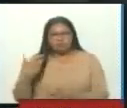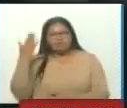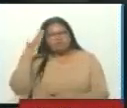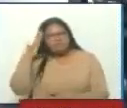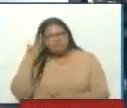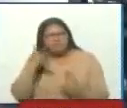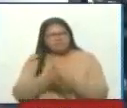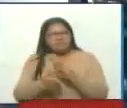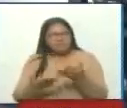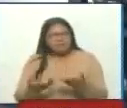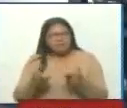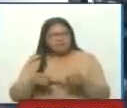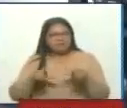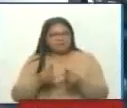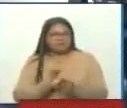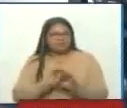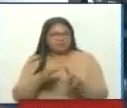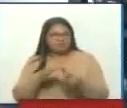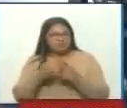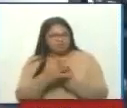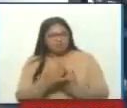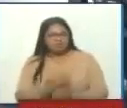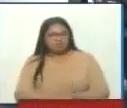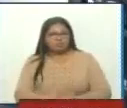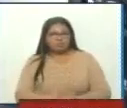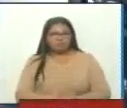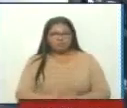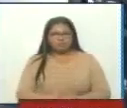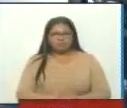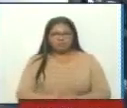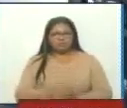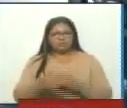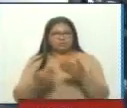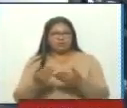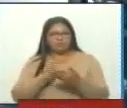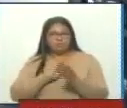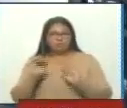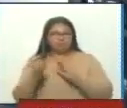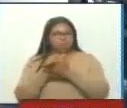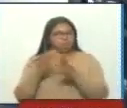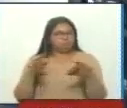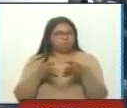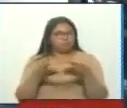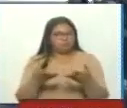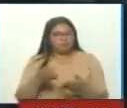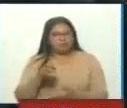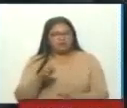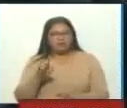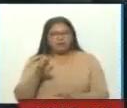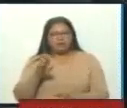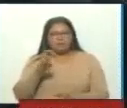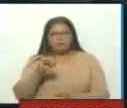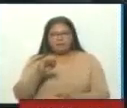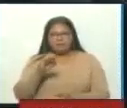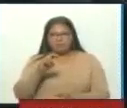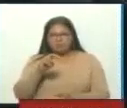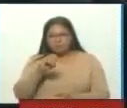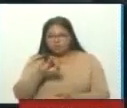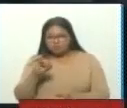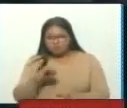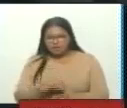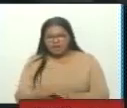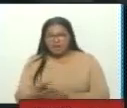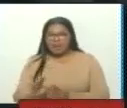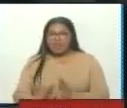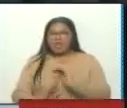televisión. Ocurriendo. Estaba exactamente, había sido secuestrada también, y vetada por Enrique Mendoza. El papel primordial que ha tenido la